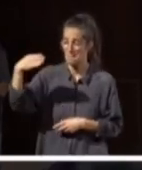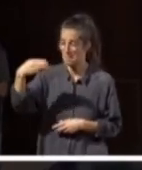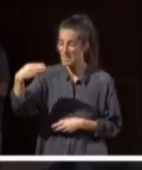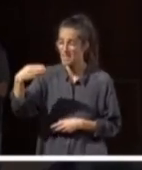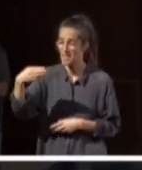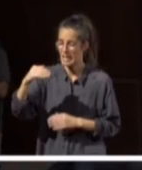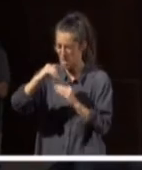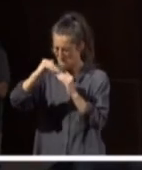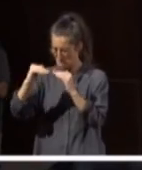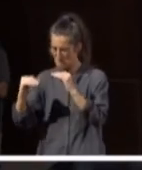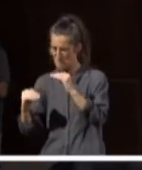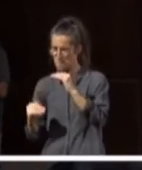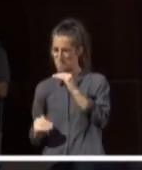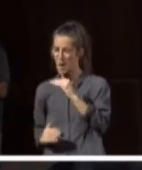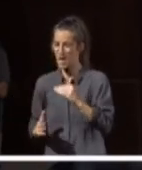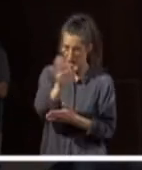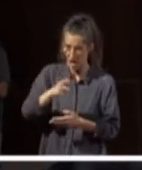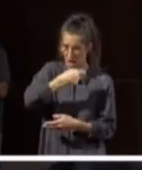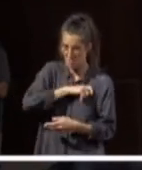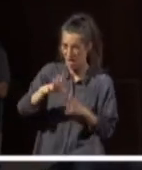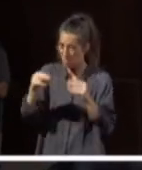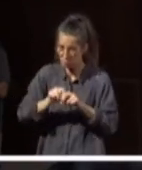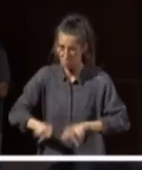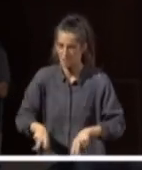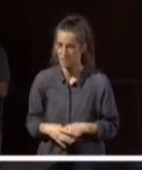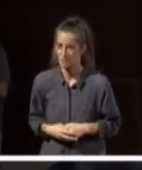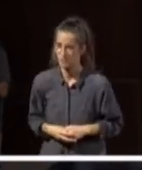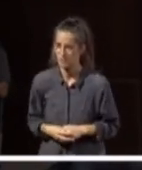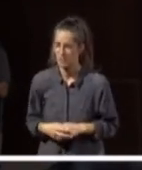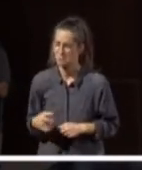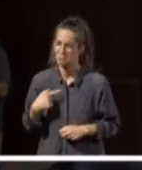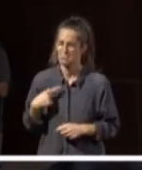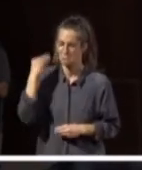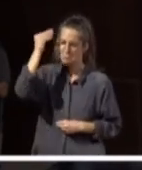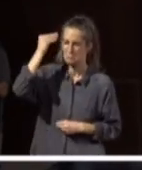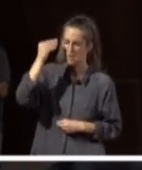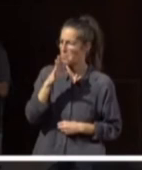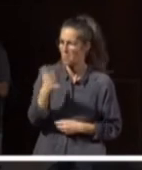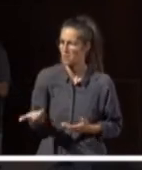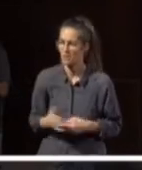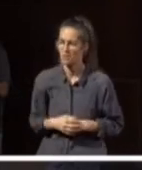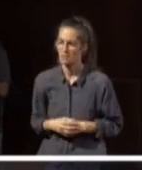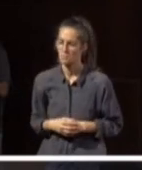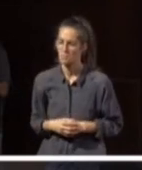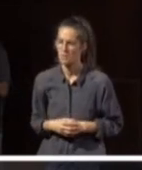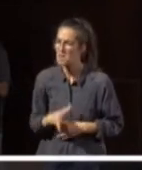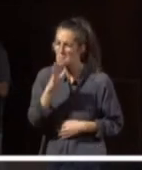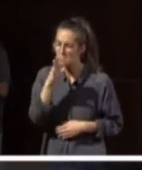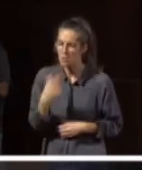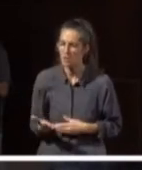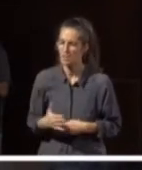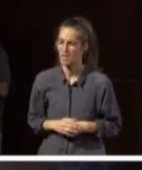más bajo de todo el país y la pregunta que yo me hago es por qué esto es así porque